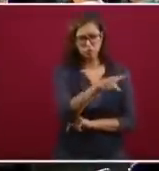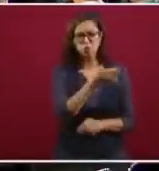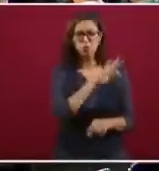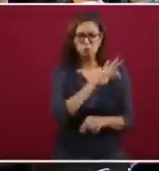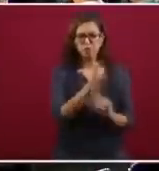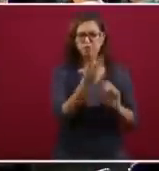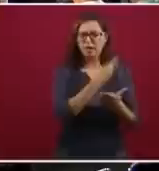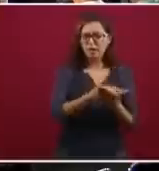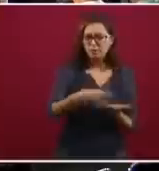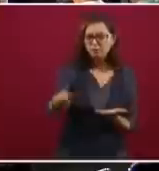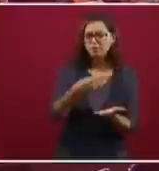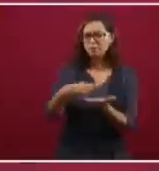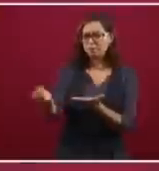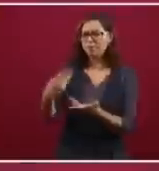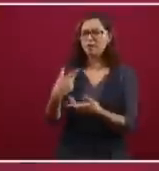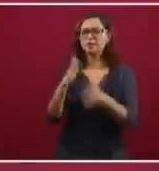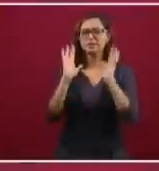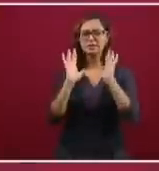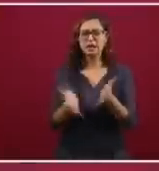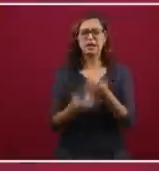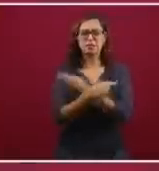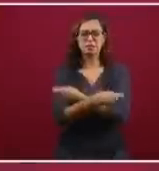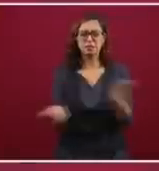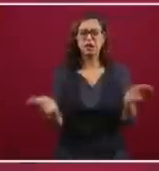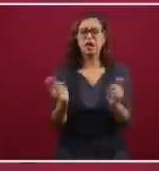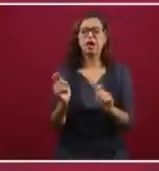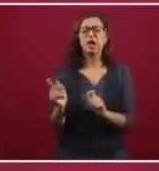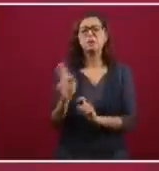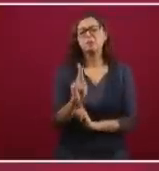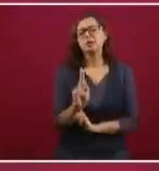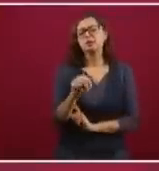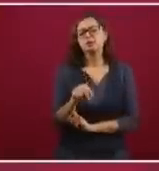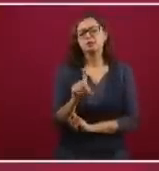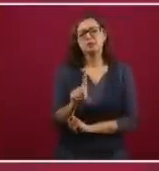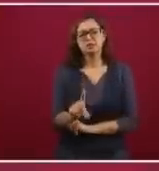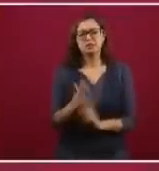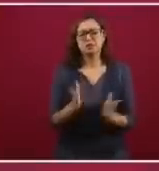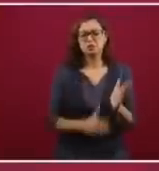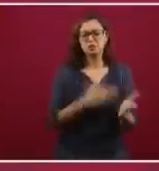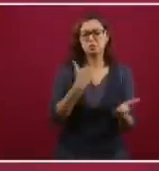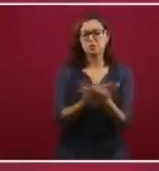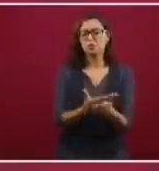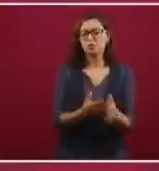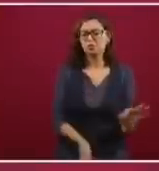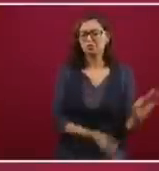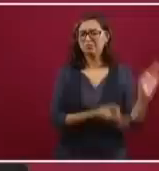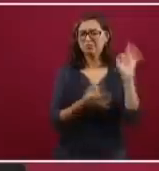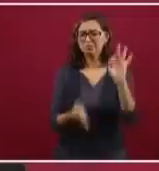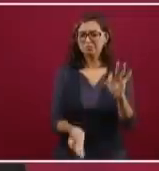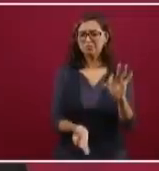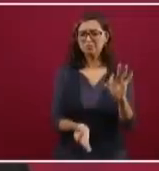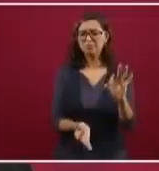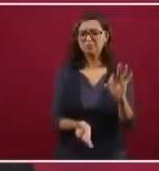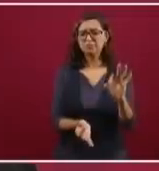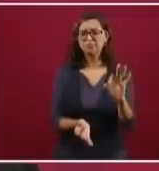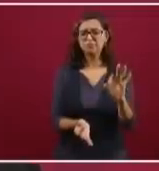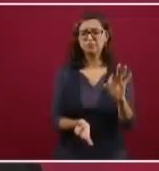entregue ya la publicación del Plan de Desarrollo, porque es un documento